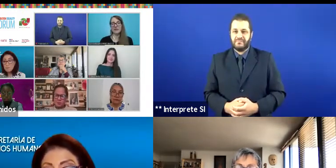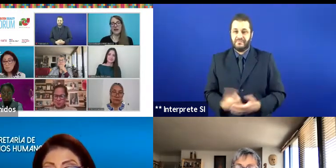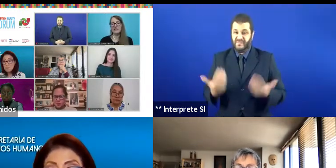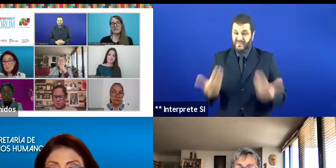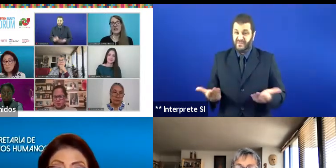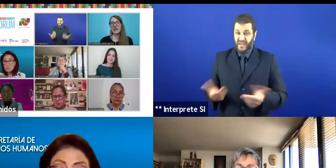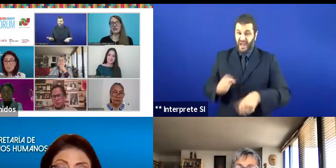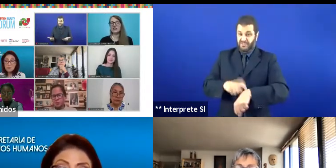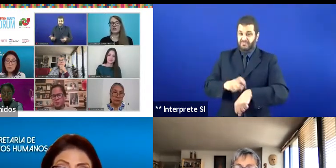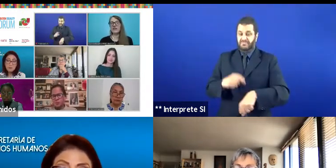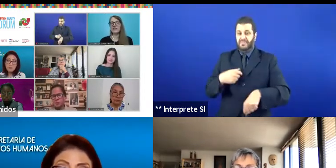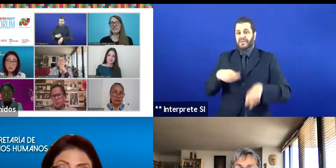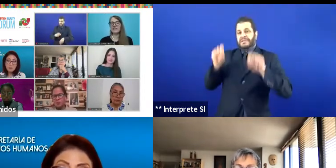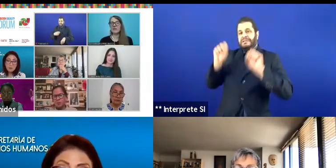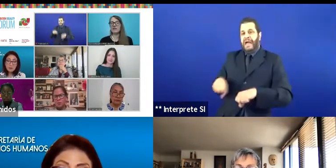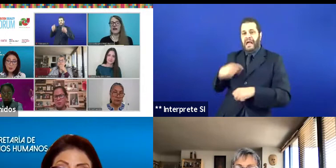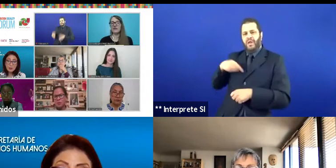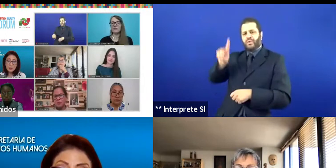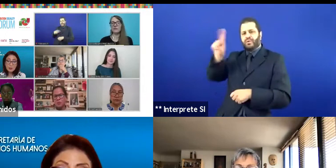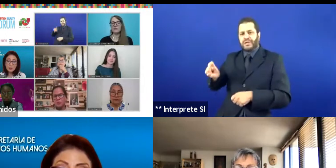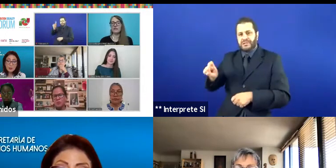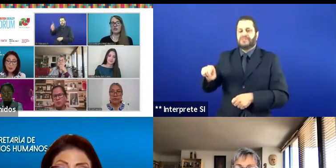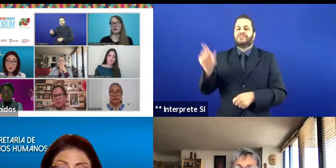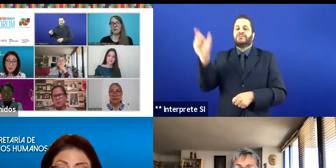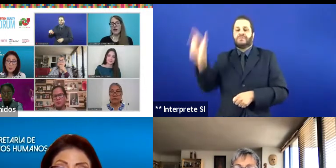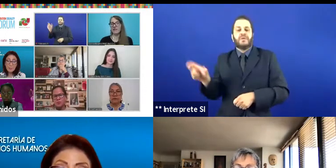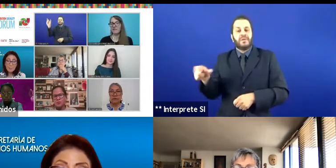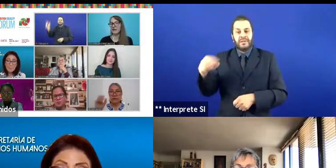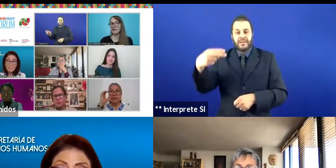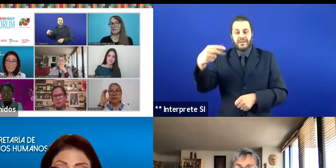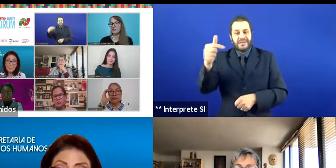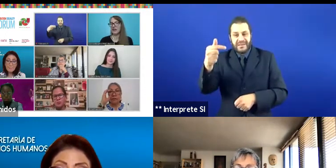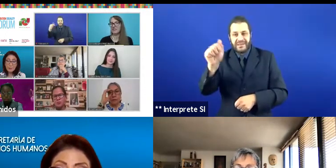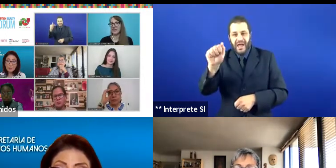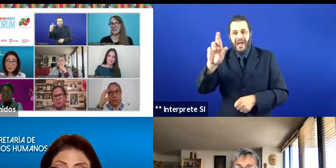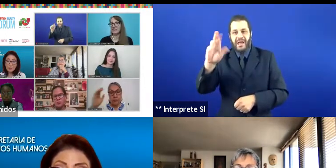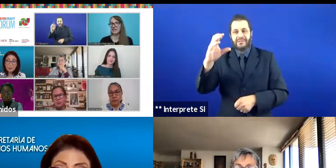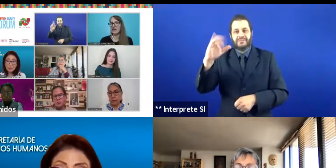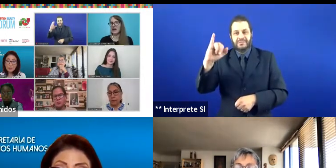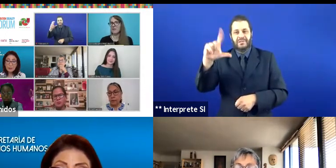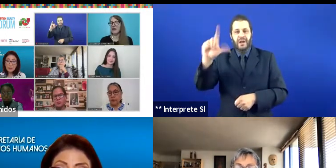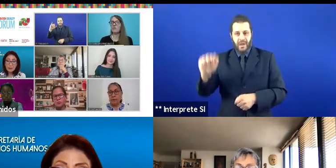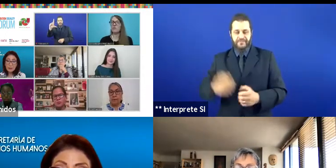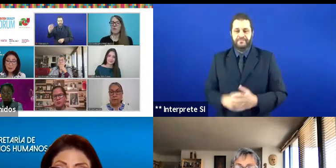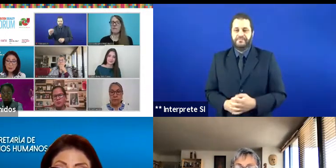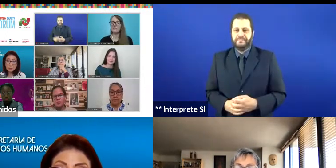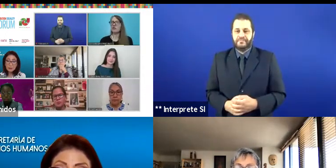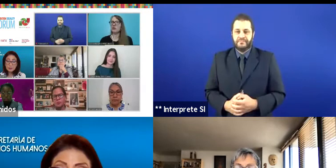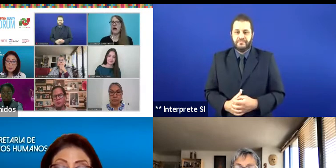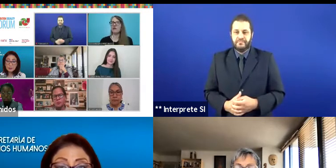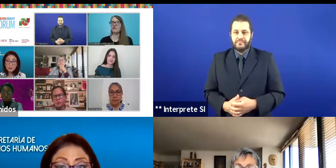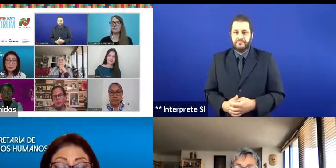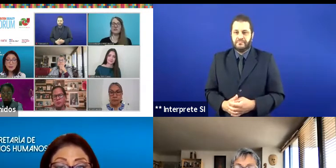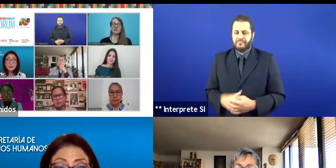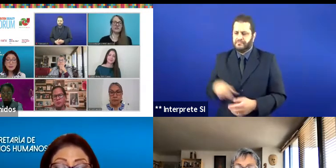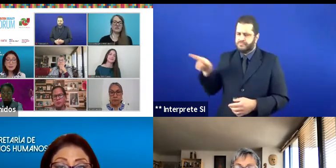rights, could you give us an example of how the movements you are part of have been able to drive change? And what made them so powerful?